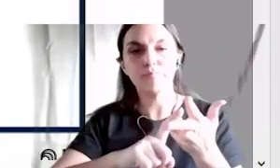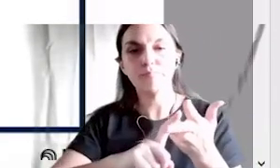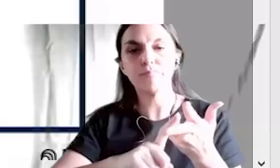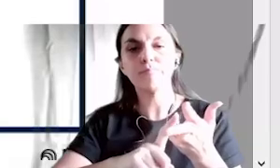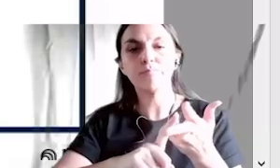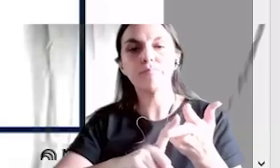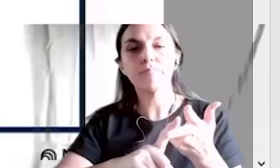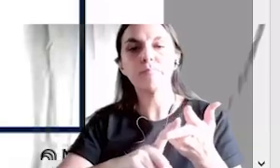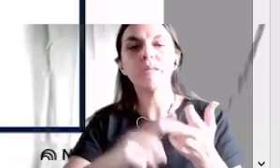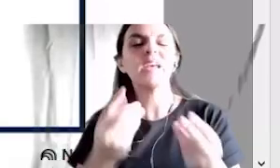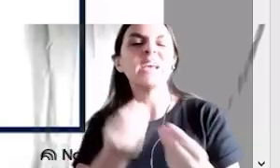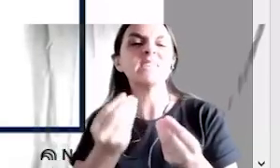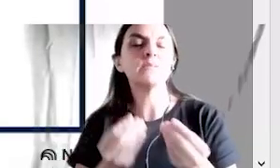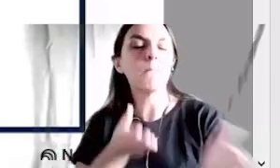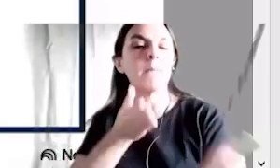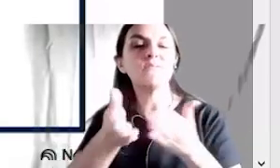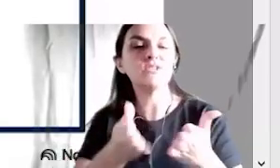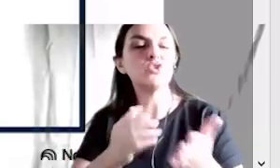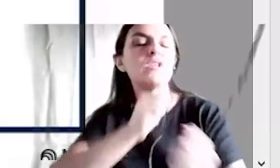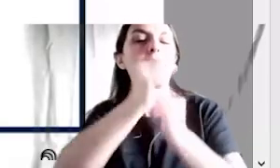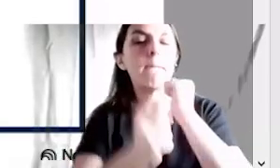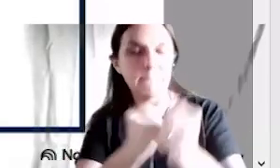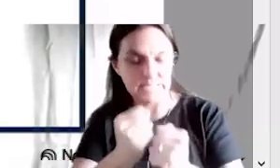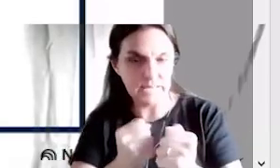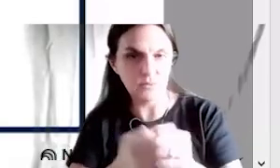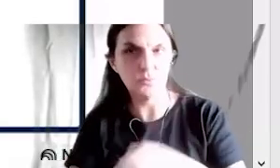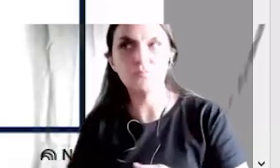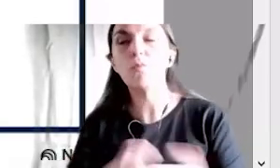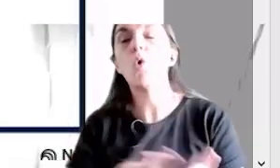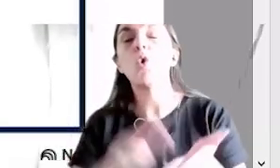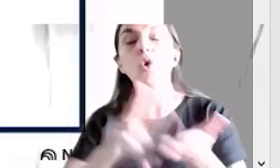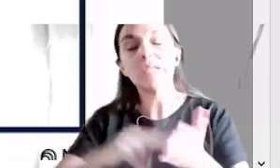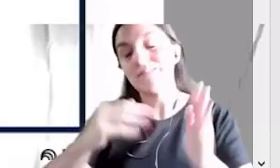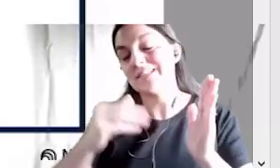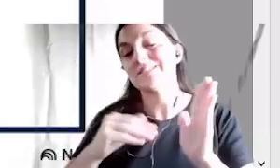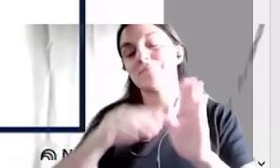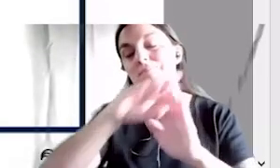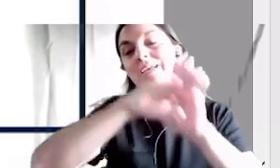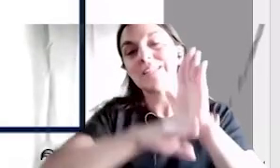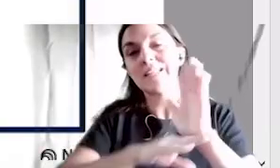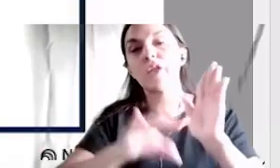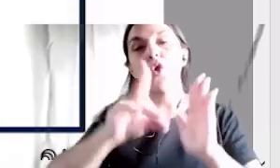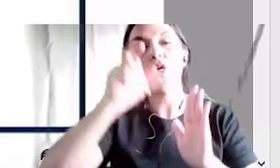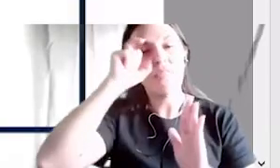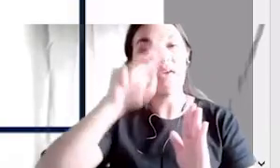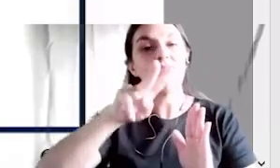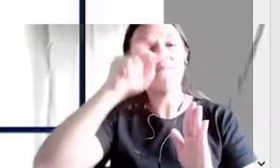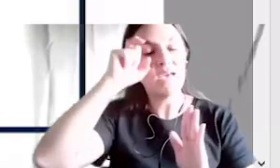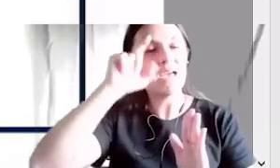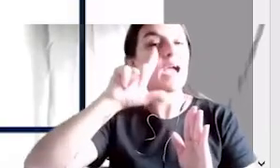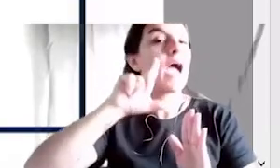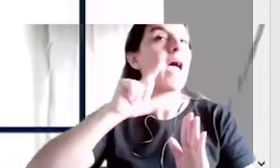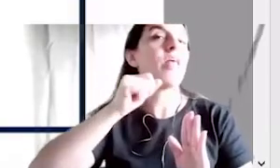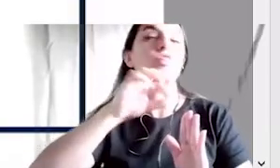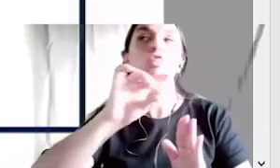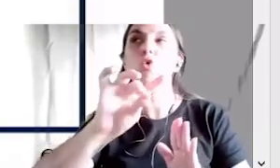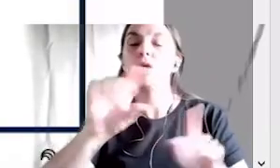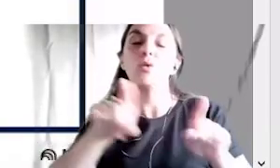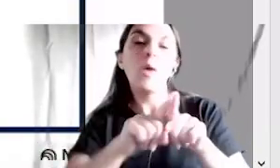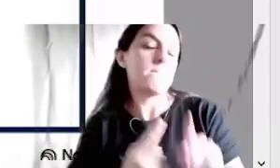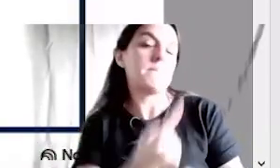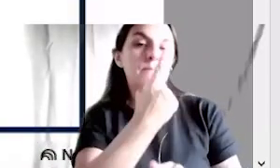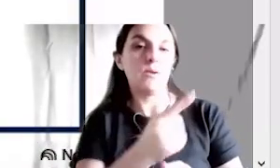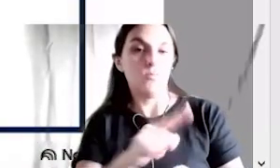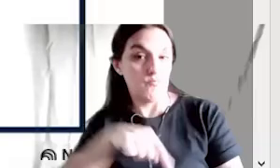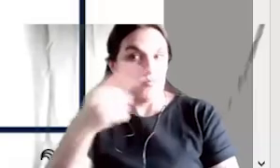beneficios empresariales. Y acá nuevamente se vuelve a aplicar el criterio de devengado. Y la cuarta categoría, que es la que más nos interesa